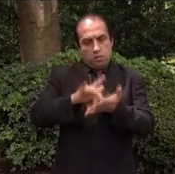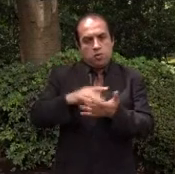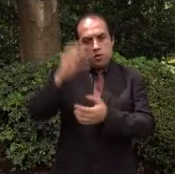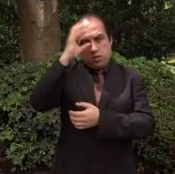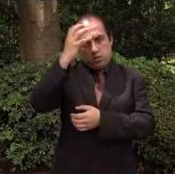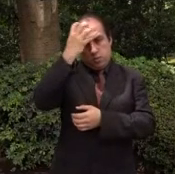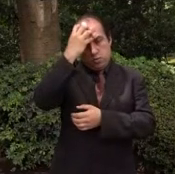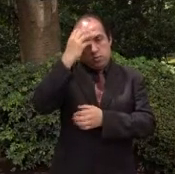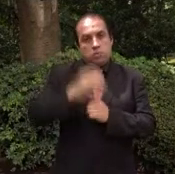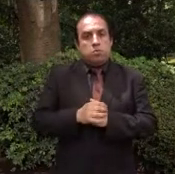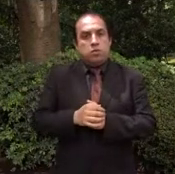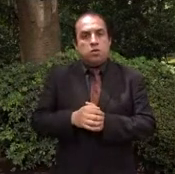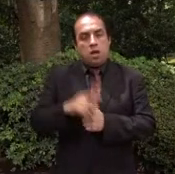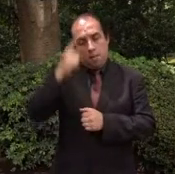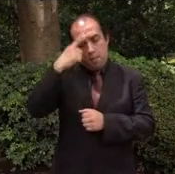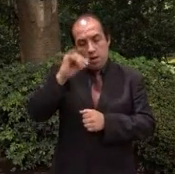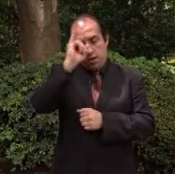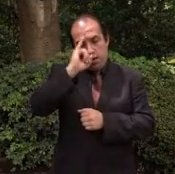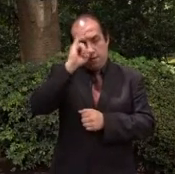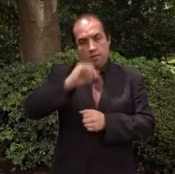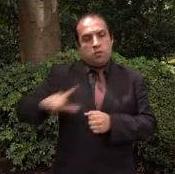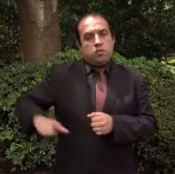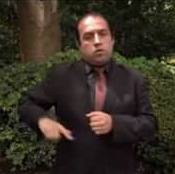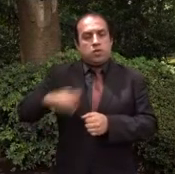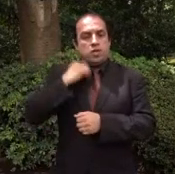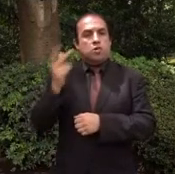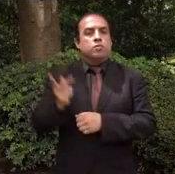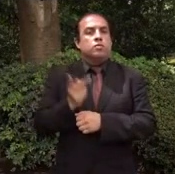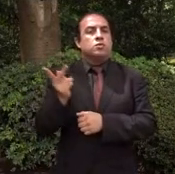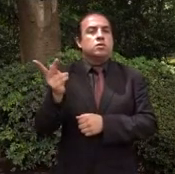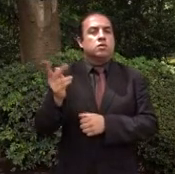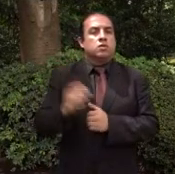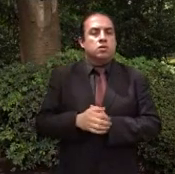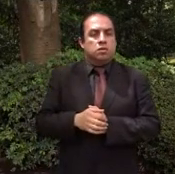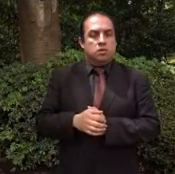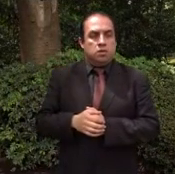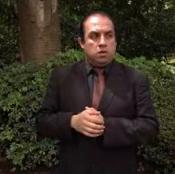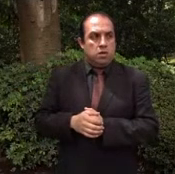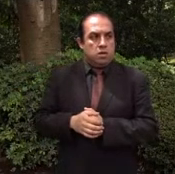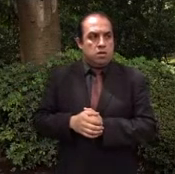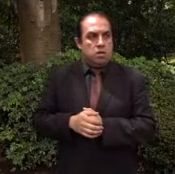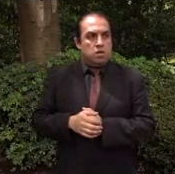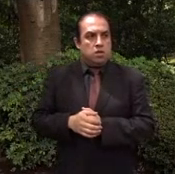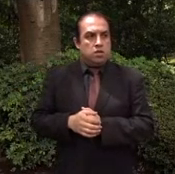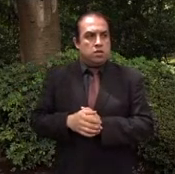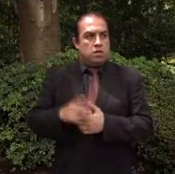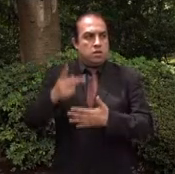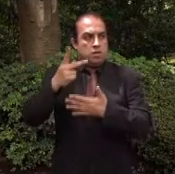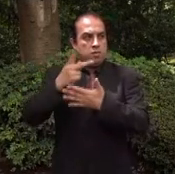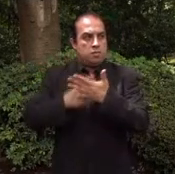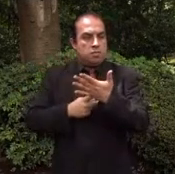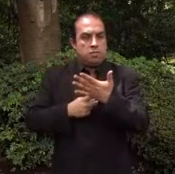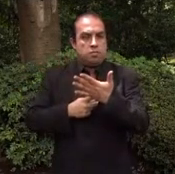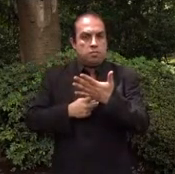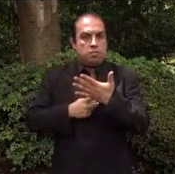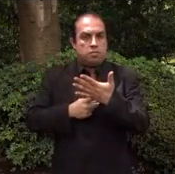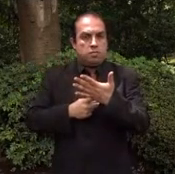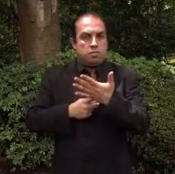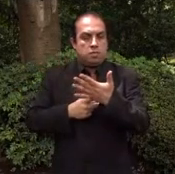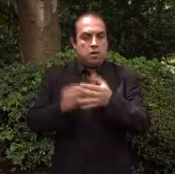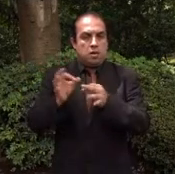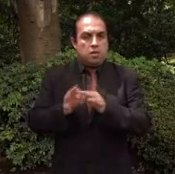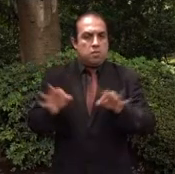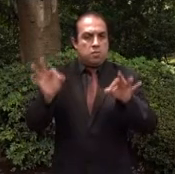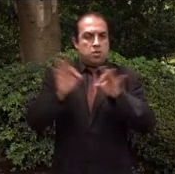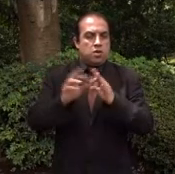Y para la jefa de gobierno quiero preguntarle si el plan maestro por ley debe